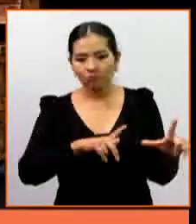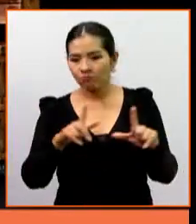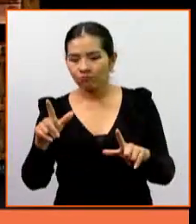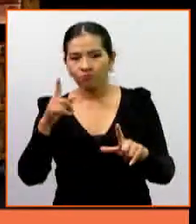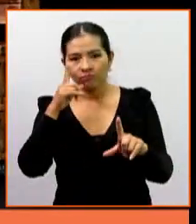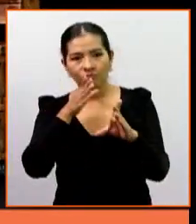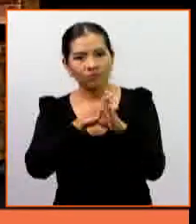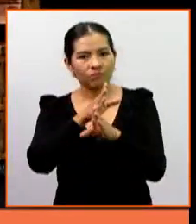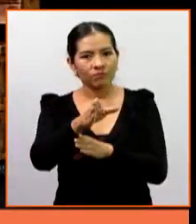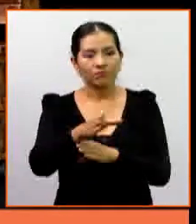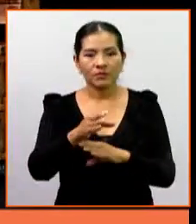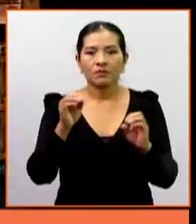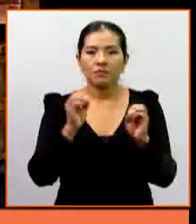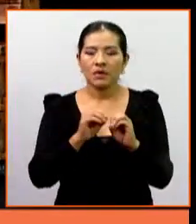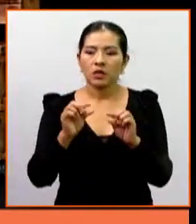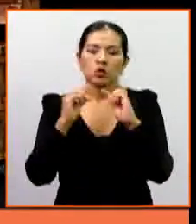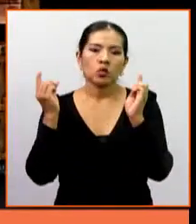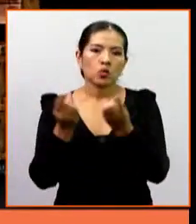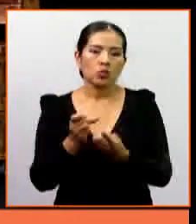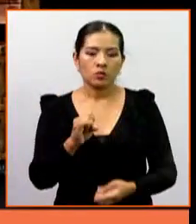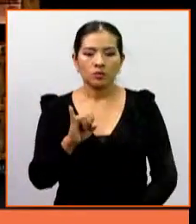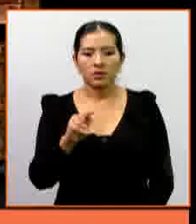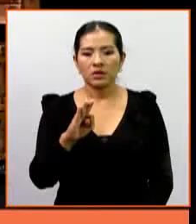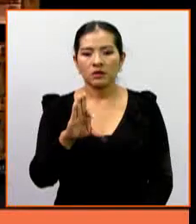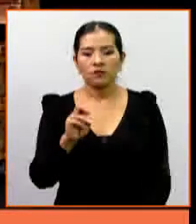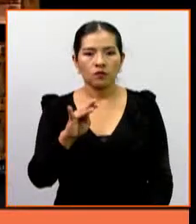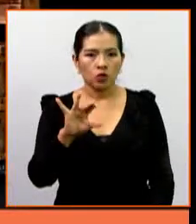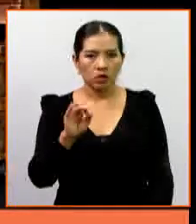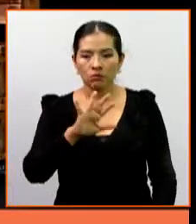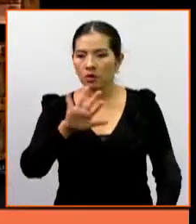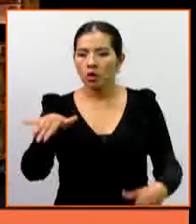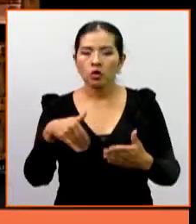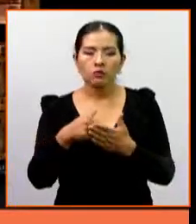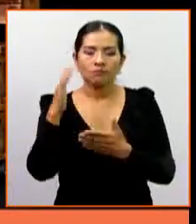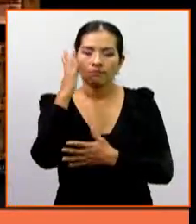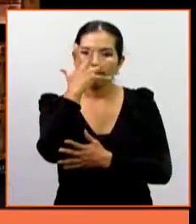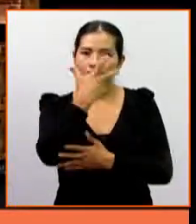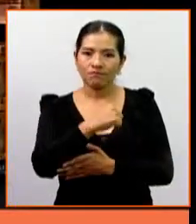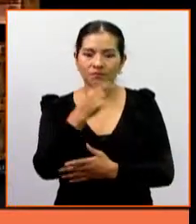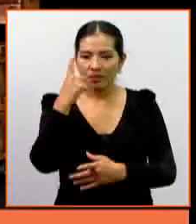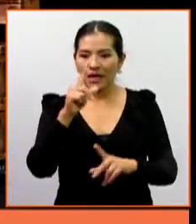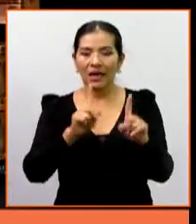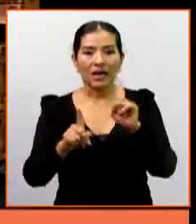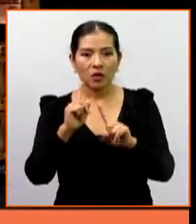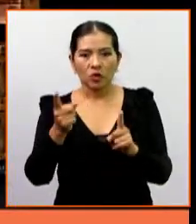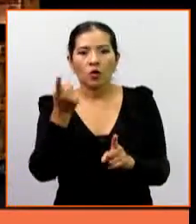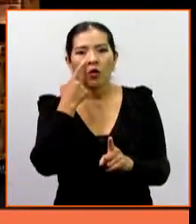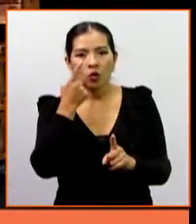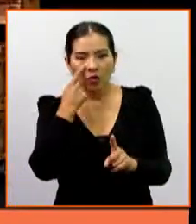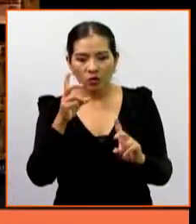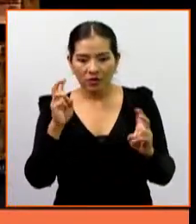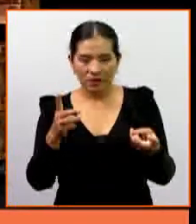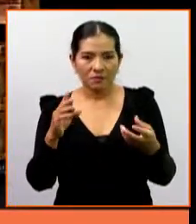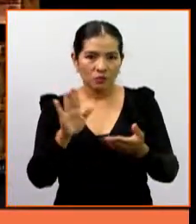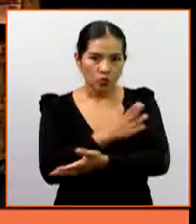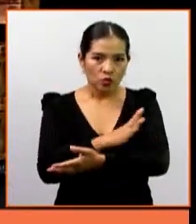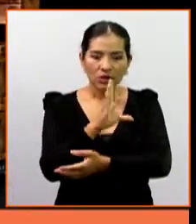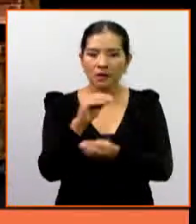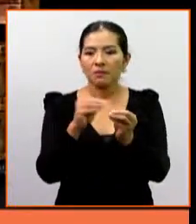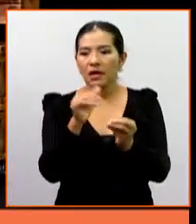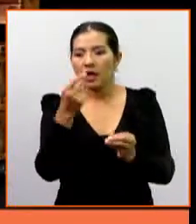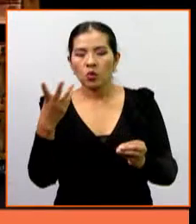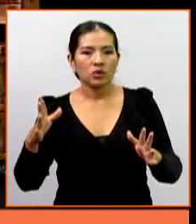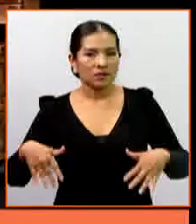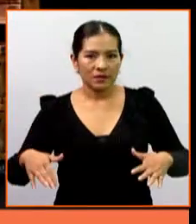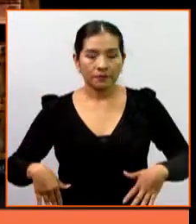la gente, con arreglos sinfónicos, un repertorio pero muy bonito, tanto para aquellos que conocen el género como los que no. Vamos a tener, por ejemplo,